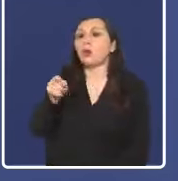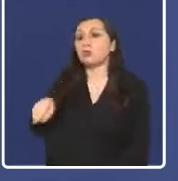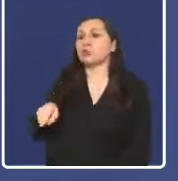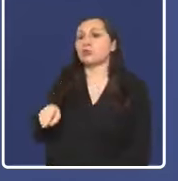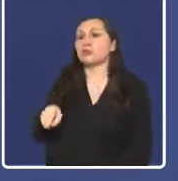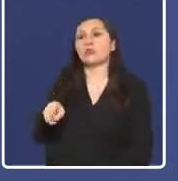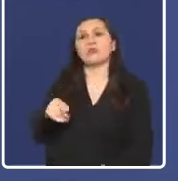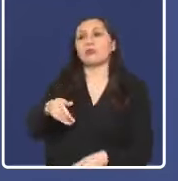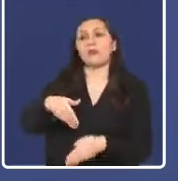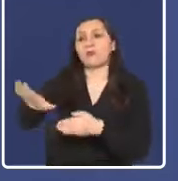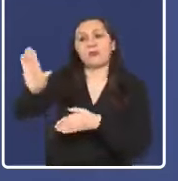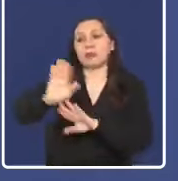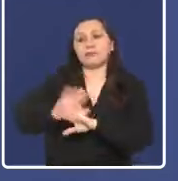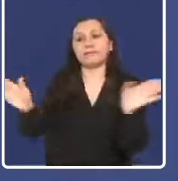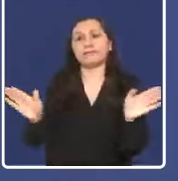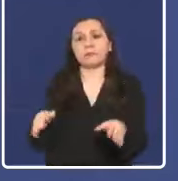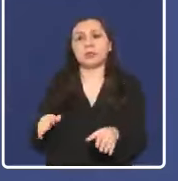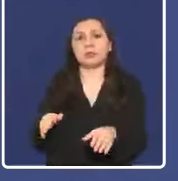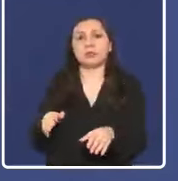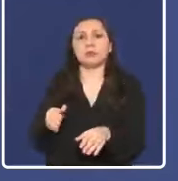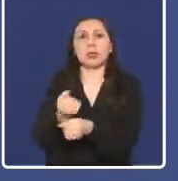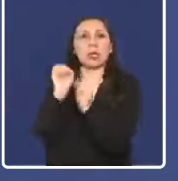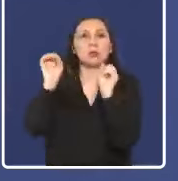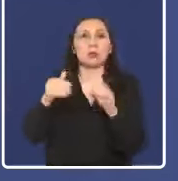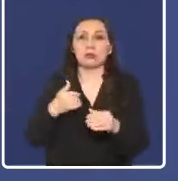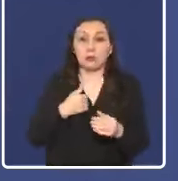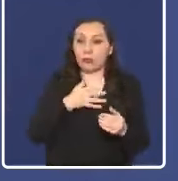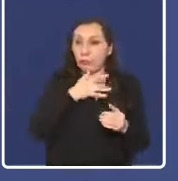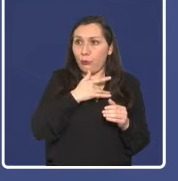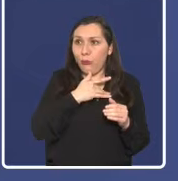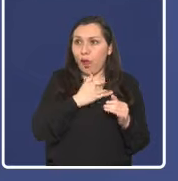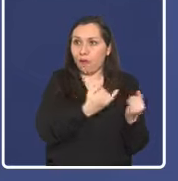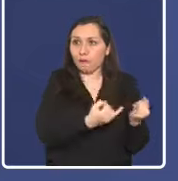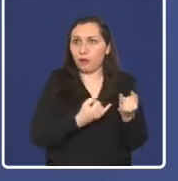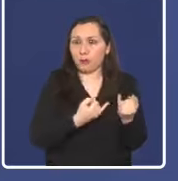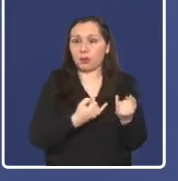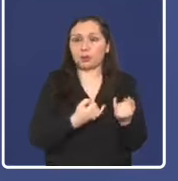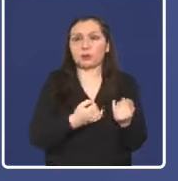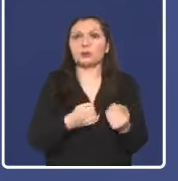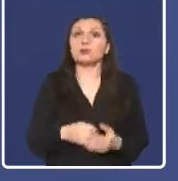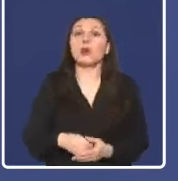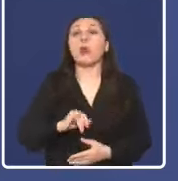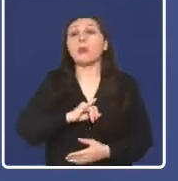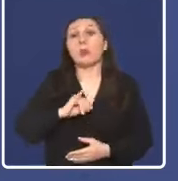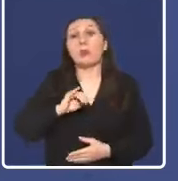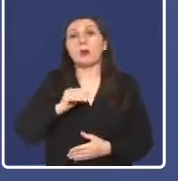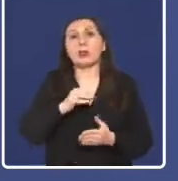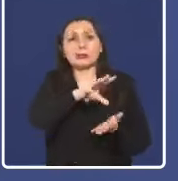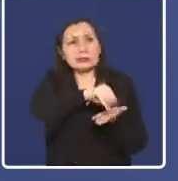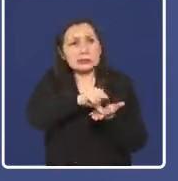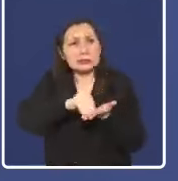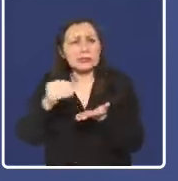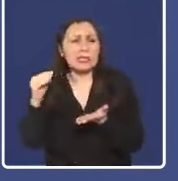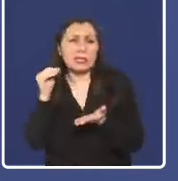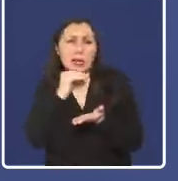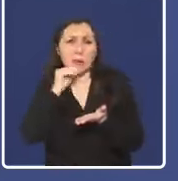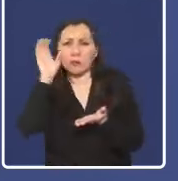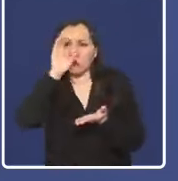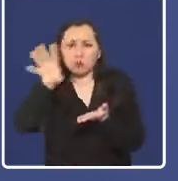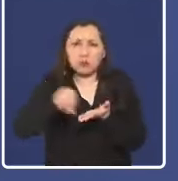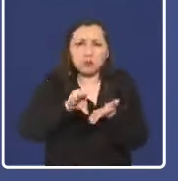momento, ¿sabe qué? Usted se va, porque no tengo antecedentes. Los antecedentes los recabamos con la mayor celeridad